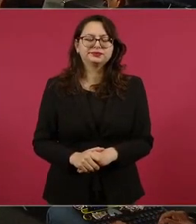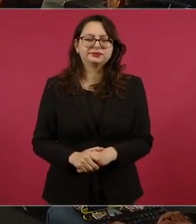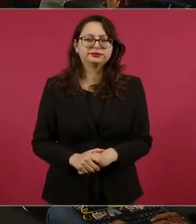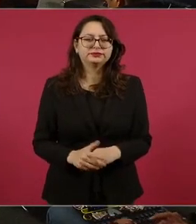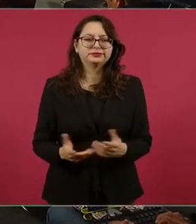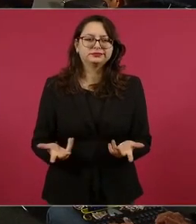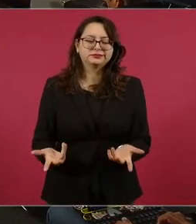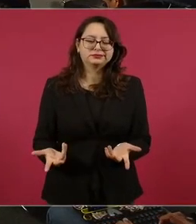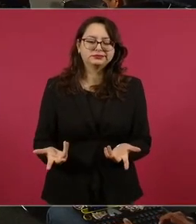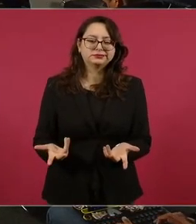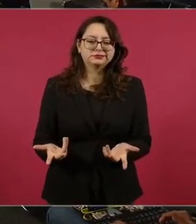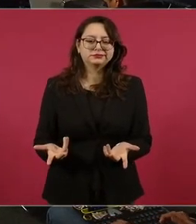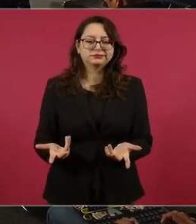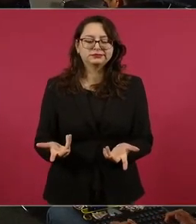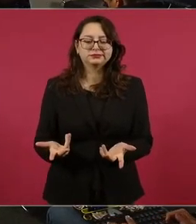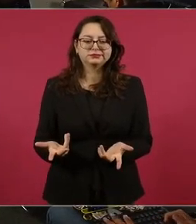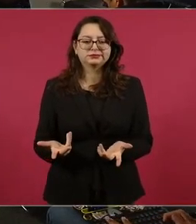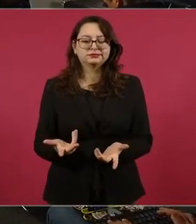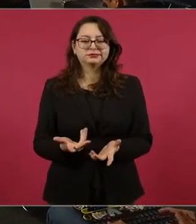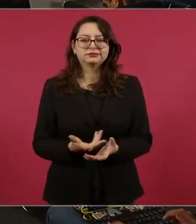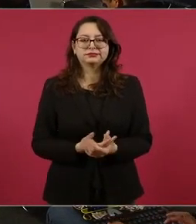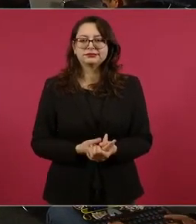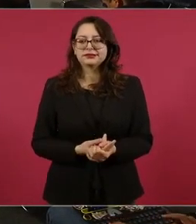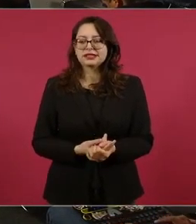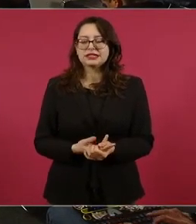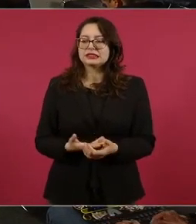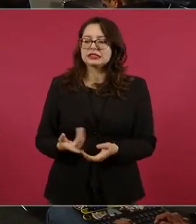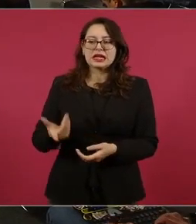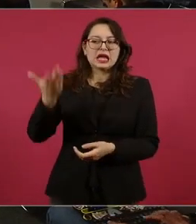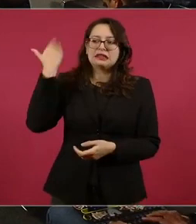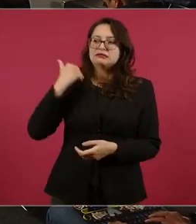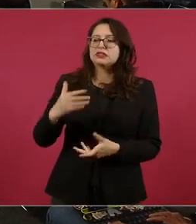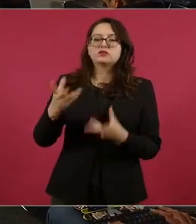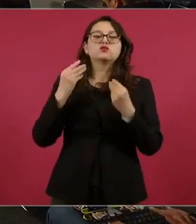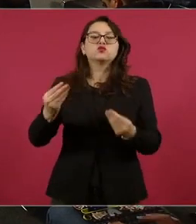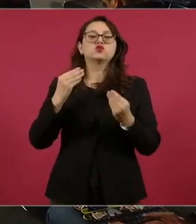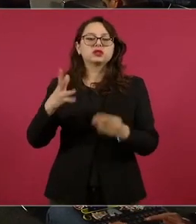por o por la falta de deficiencia sino por la